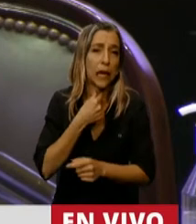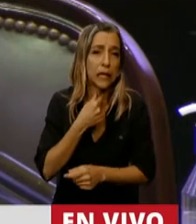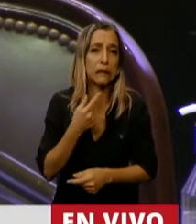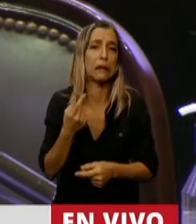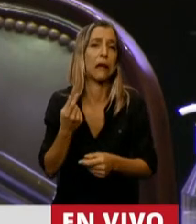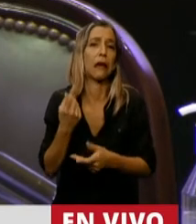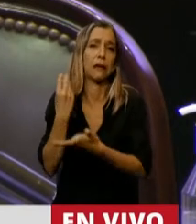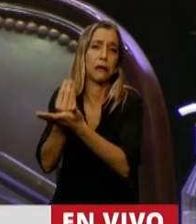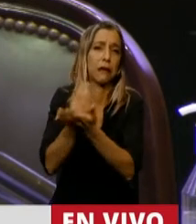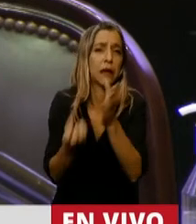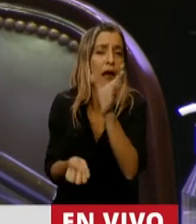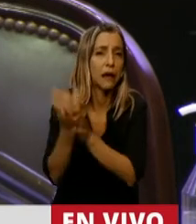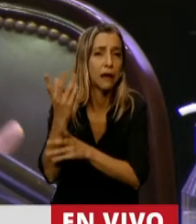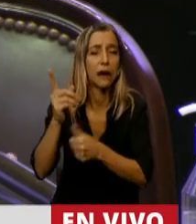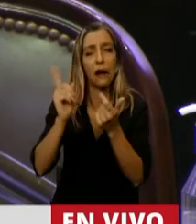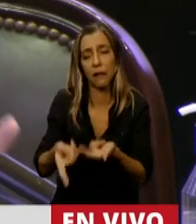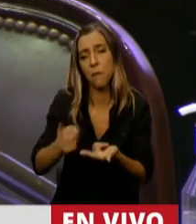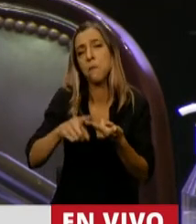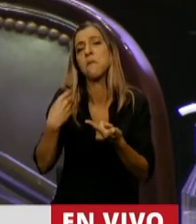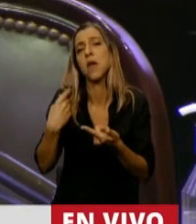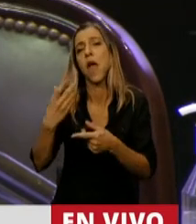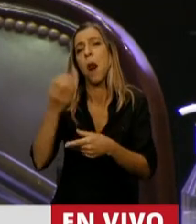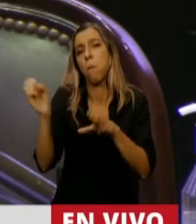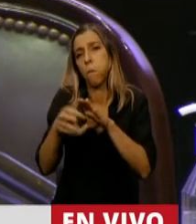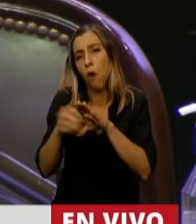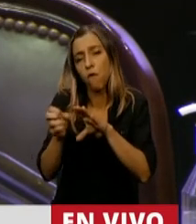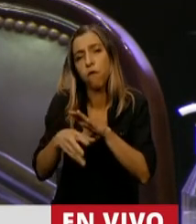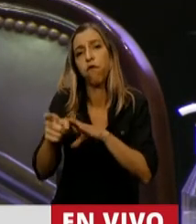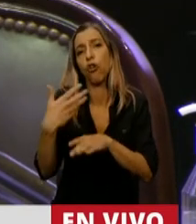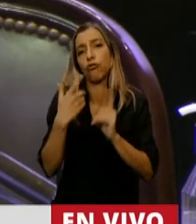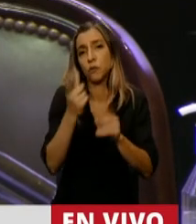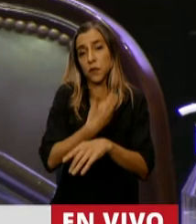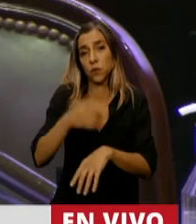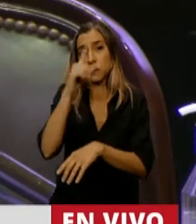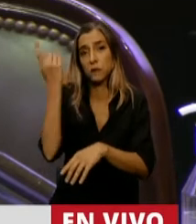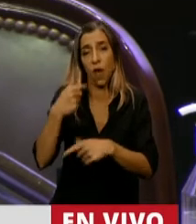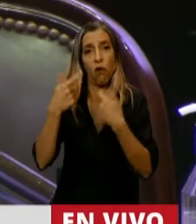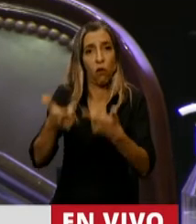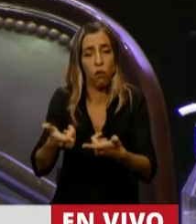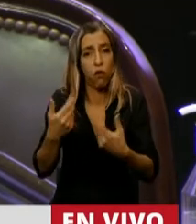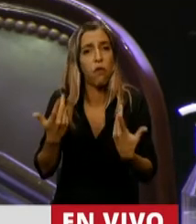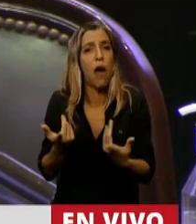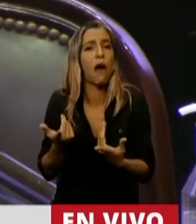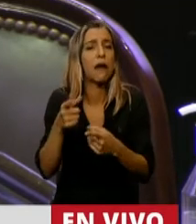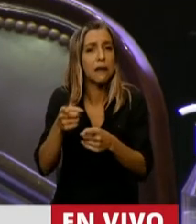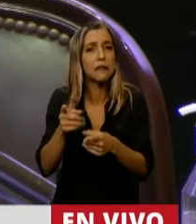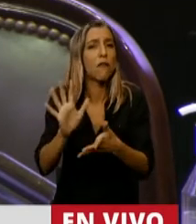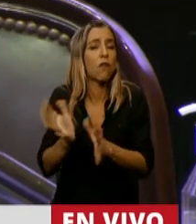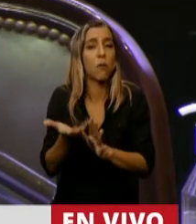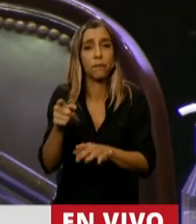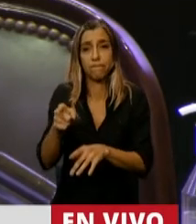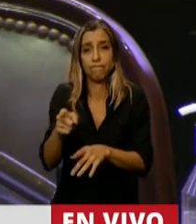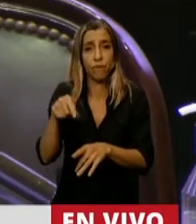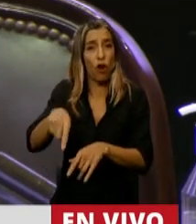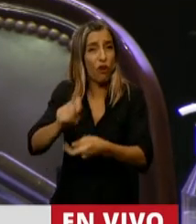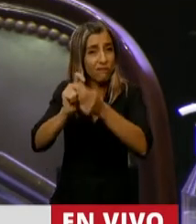cargos y de fondos innecesarios que tendría que erogar el Estado argentino, no siendo hoy una prioridad